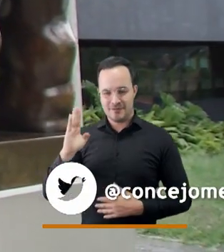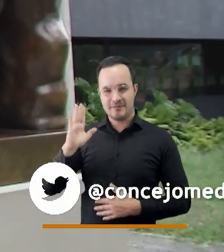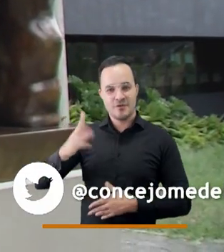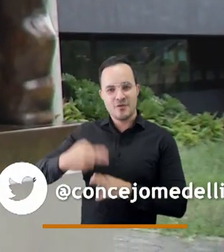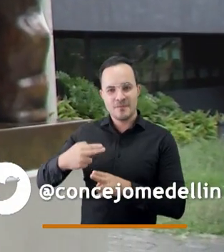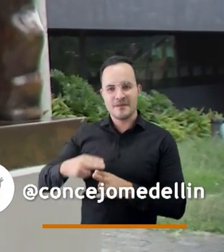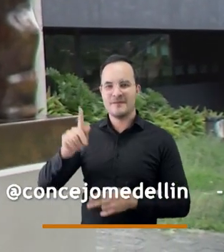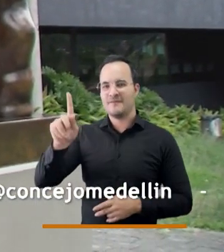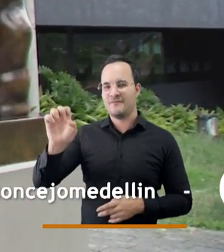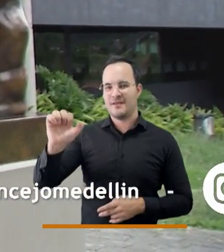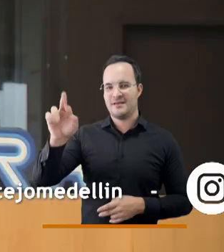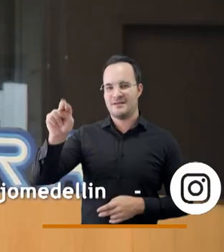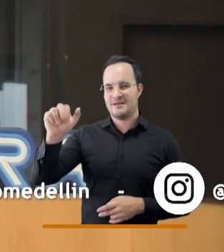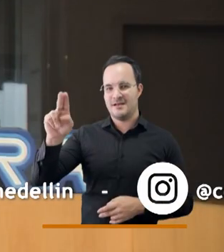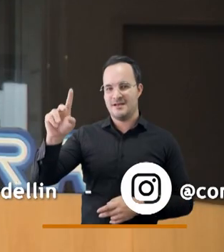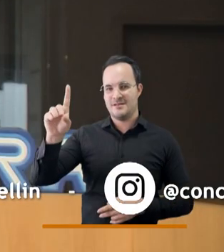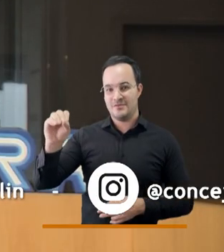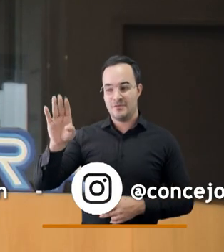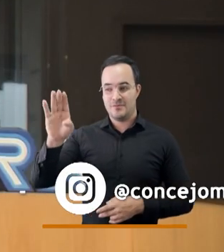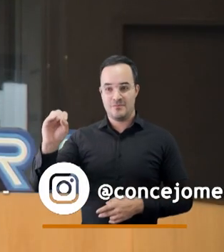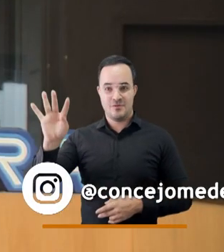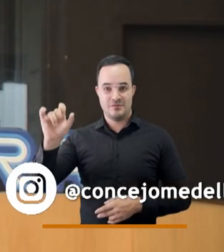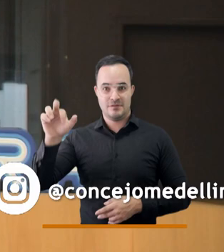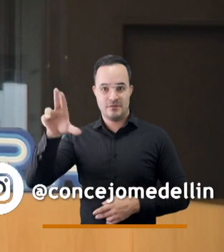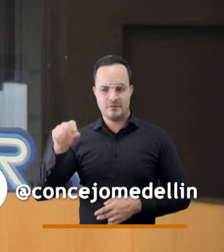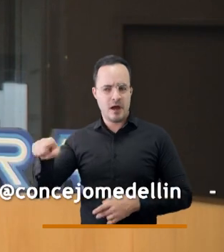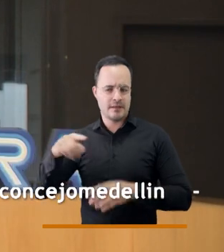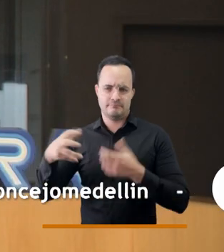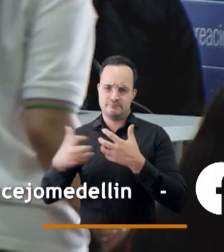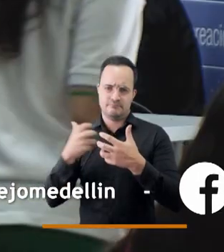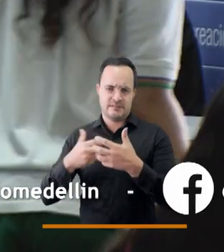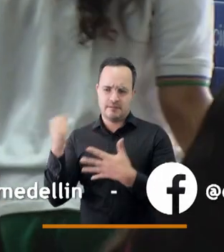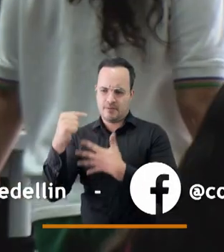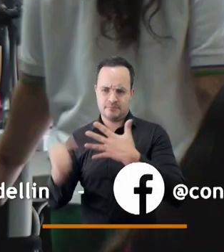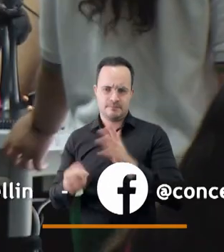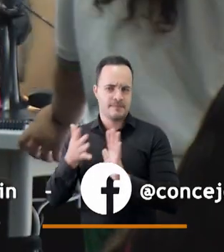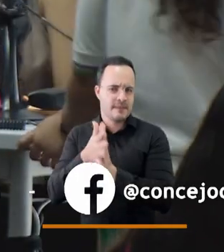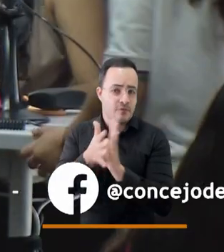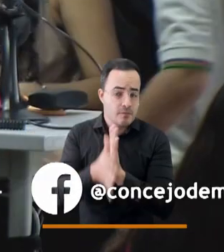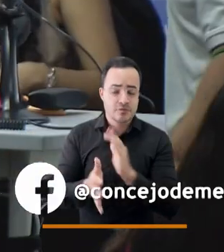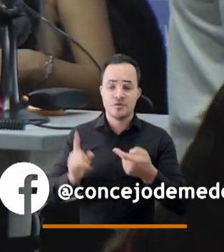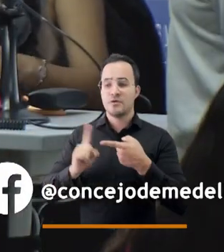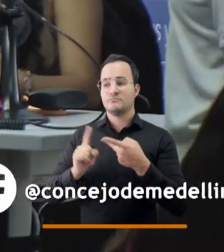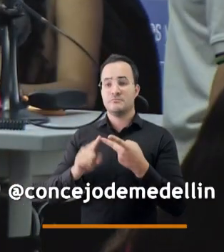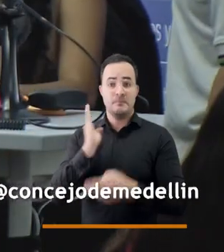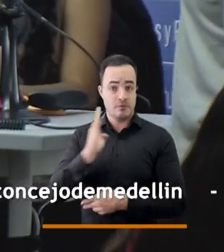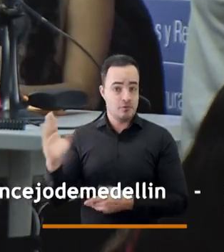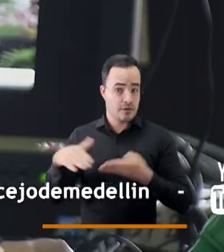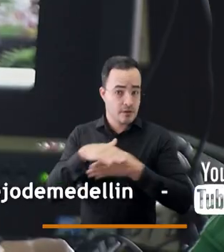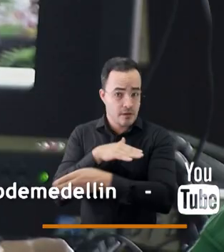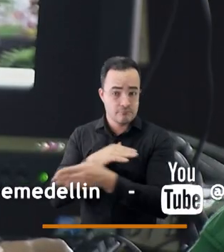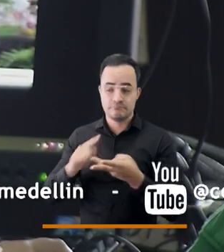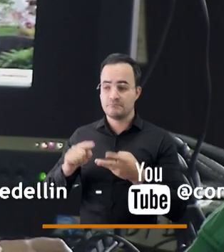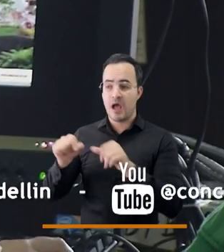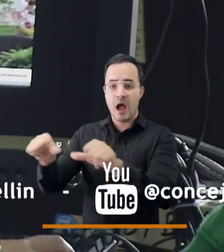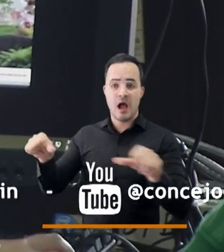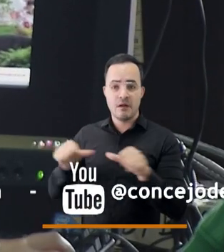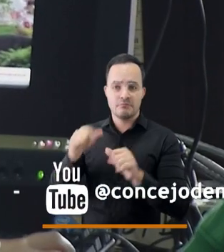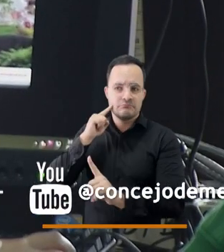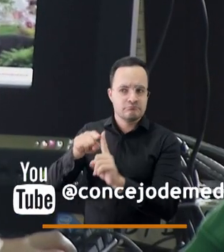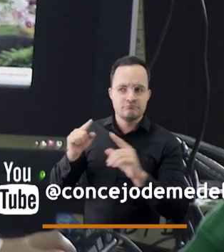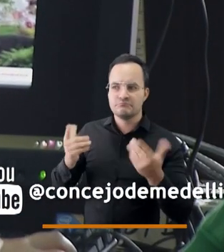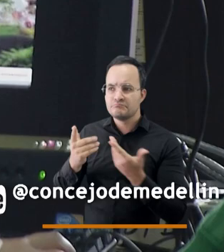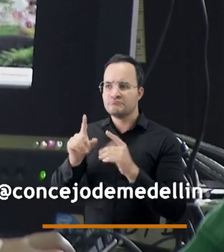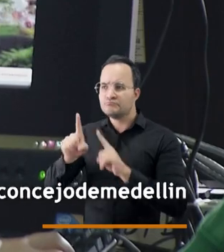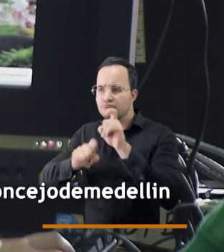Fernando Botero, que cuenta con servicios de información, incluye la biblioteca, salas, aulas para